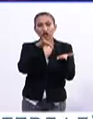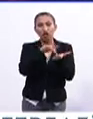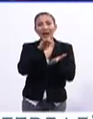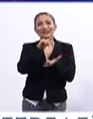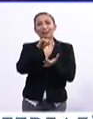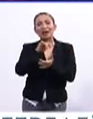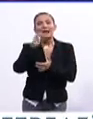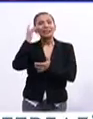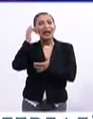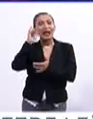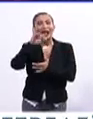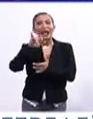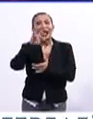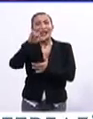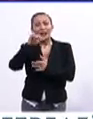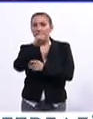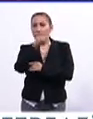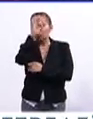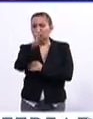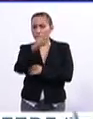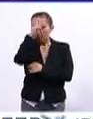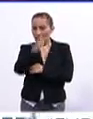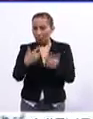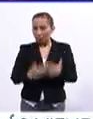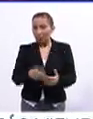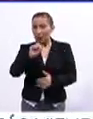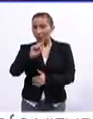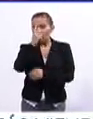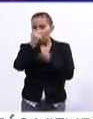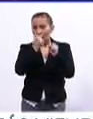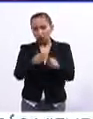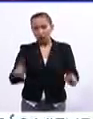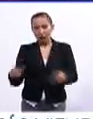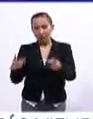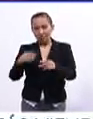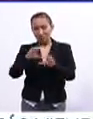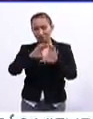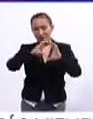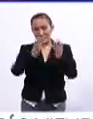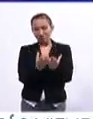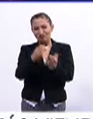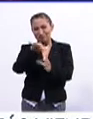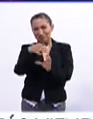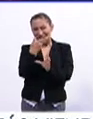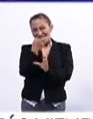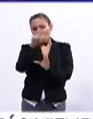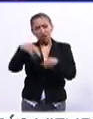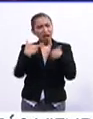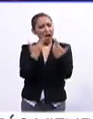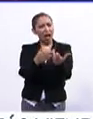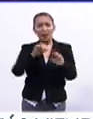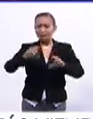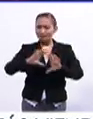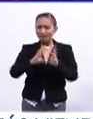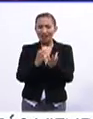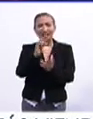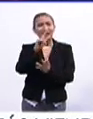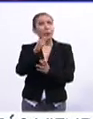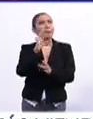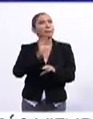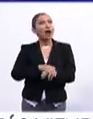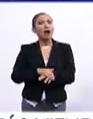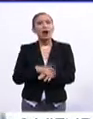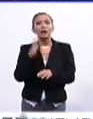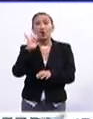Estambres Angelique, que es una empresa 100% mexicana con 28 años en el mercado. Ellos nos donaron todo el estambre, que son más